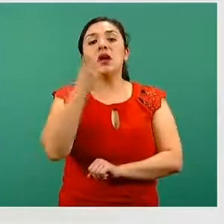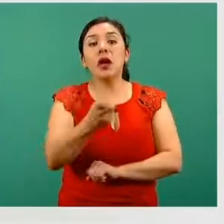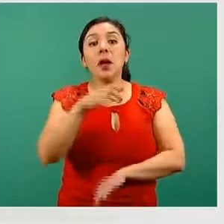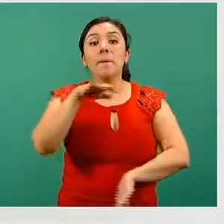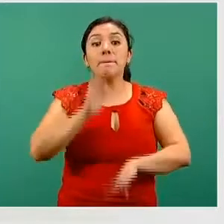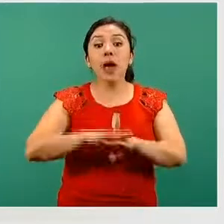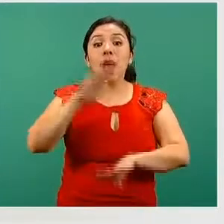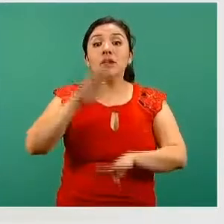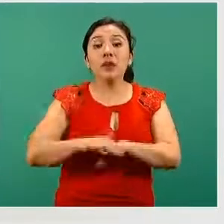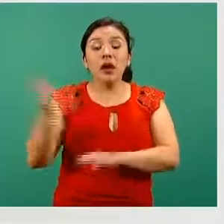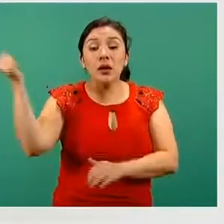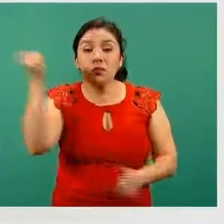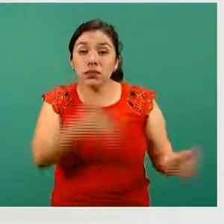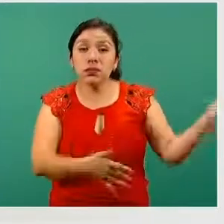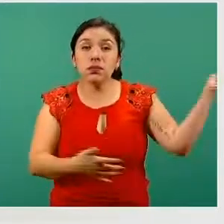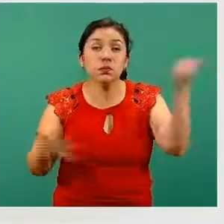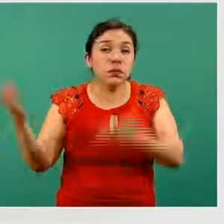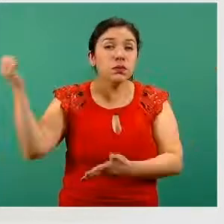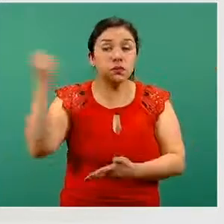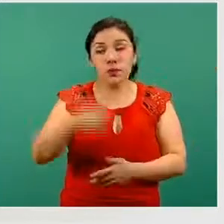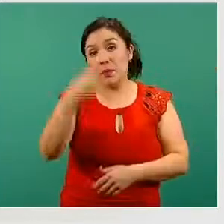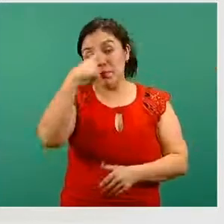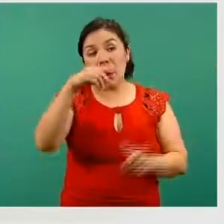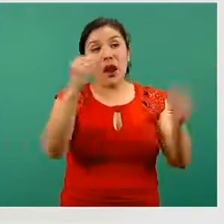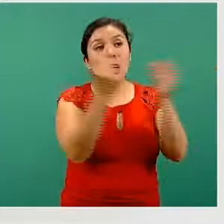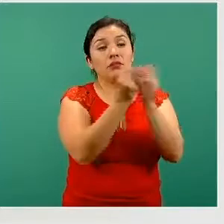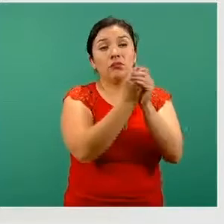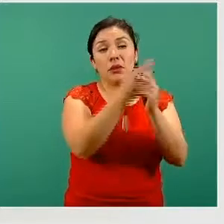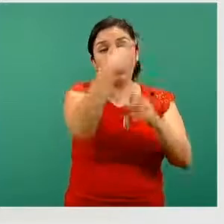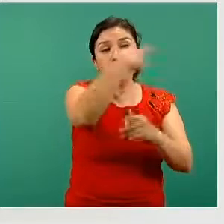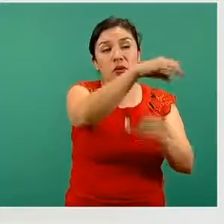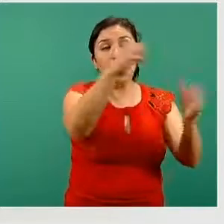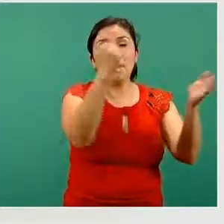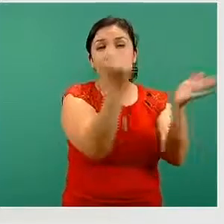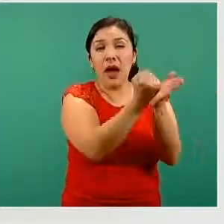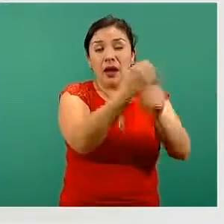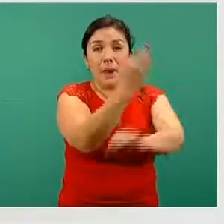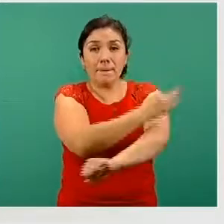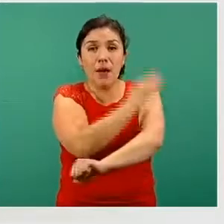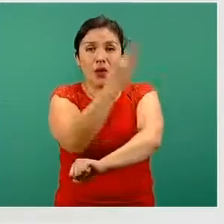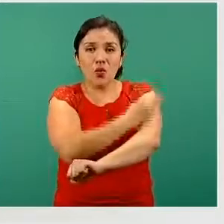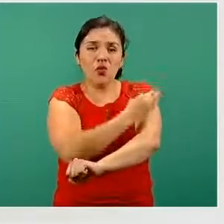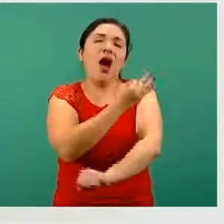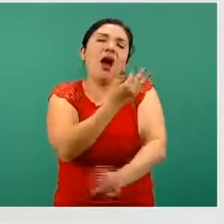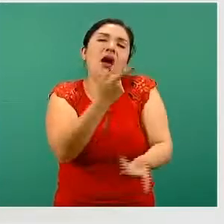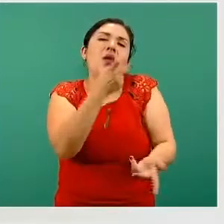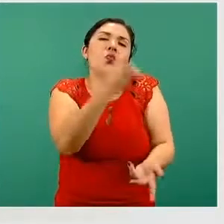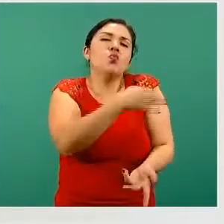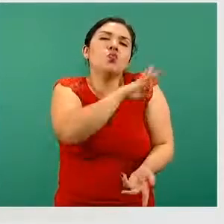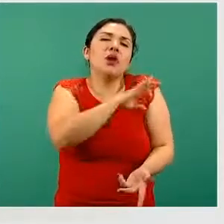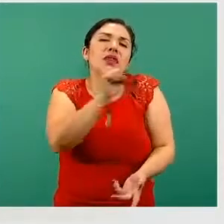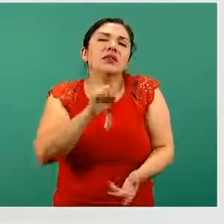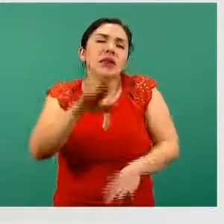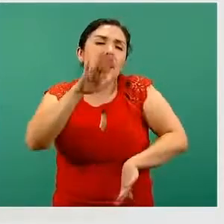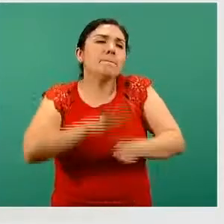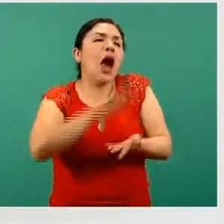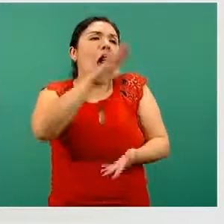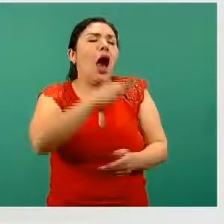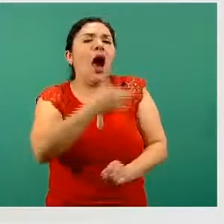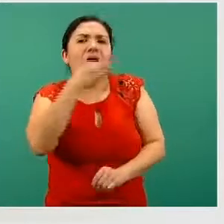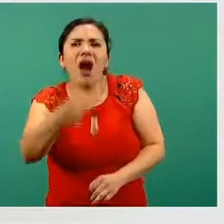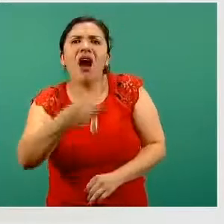medida que tenemos mayor cantidad de un tipo de vacuna, pues también podamos tener un mayor reporte de ese tipo de